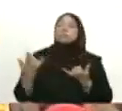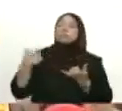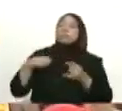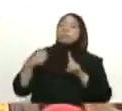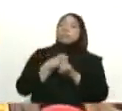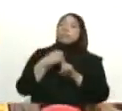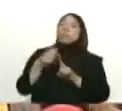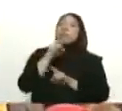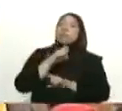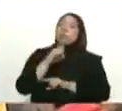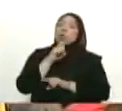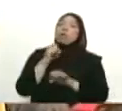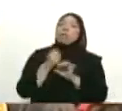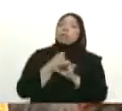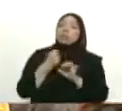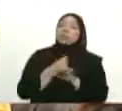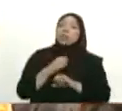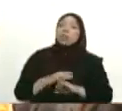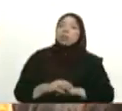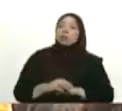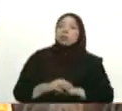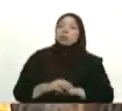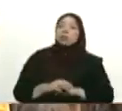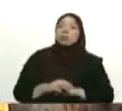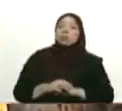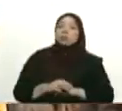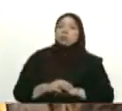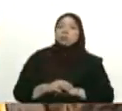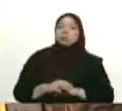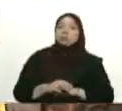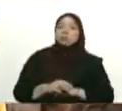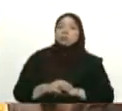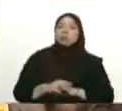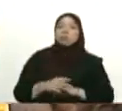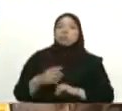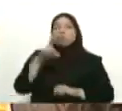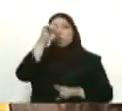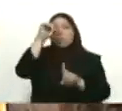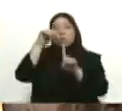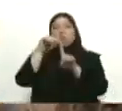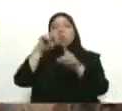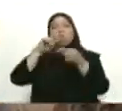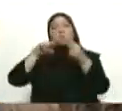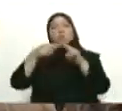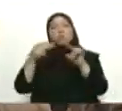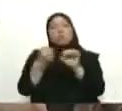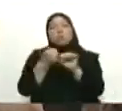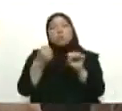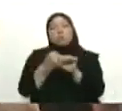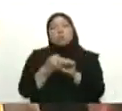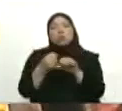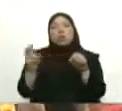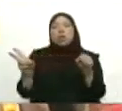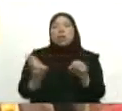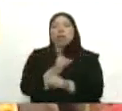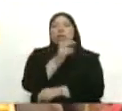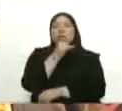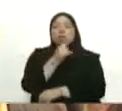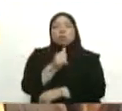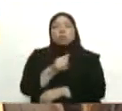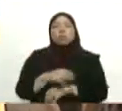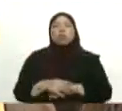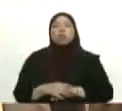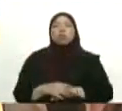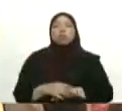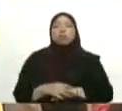eh nos ha costado mucho pero vamos vamos por el camino correcto vamos por el camino de la Victoria